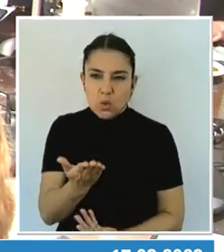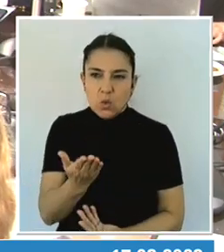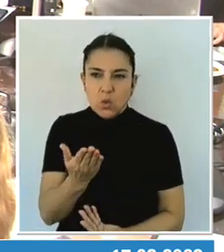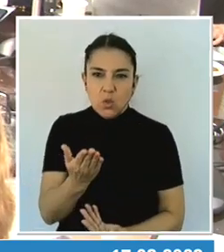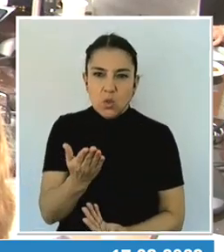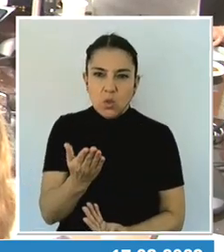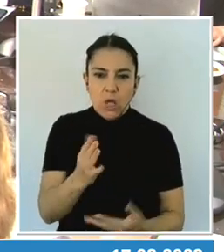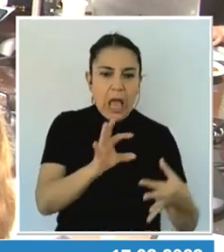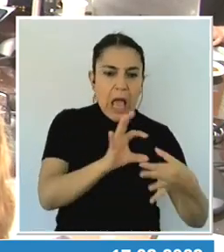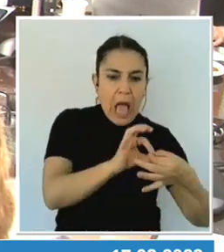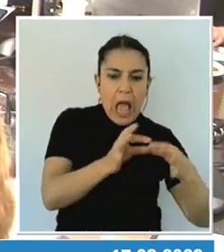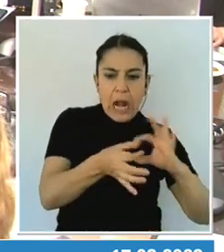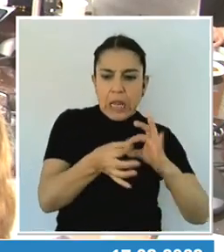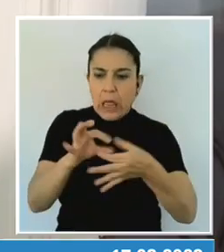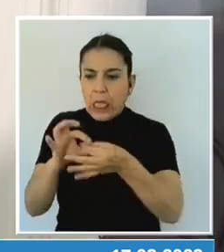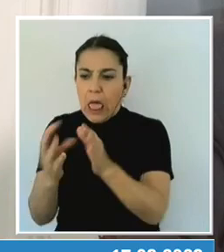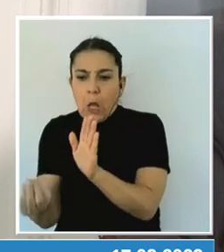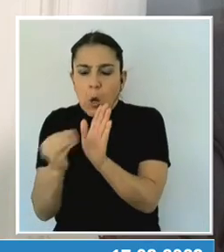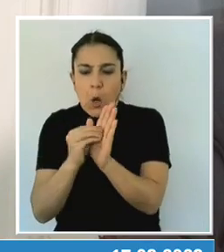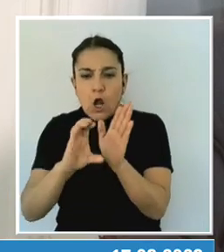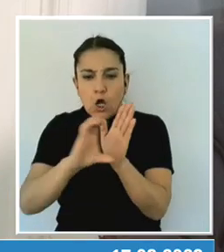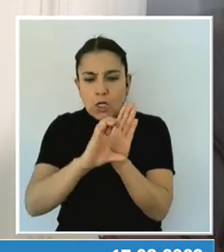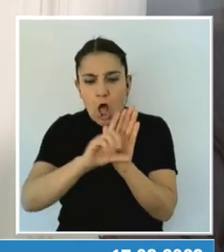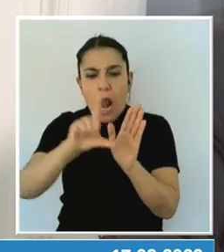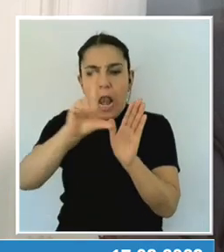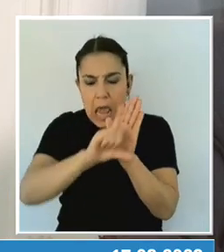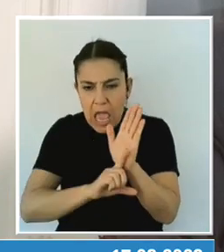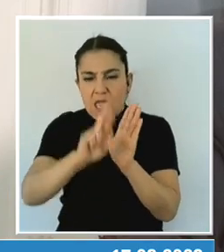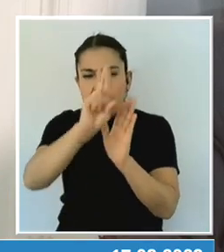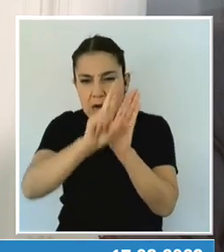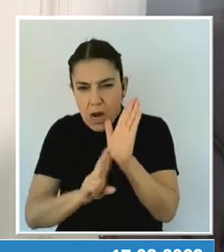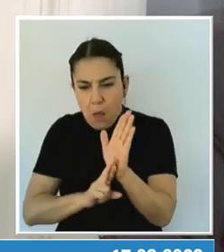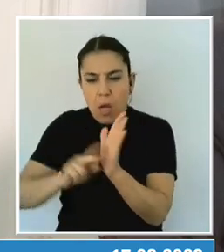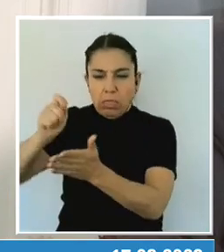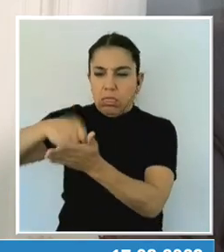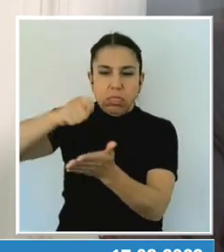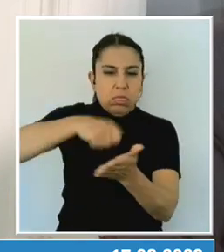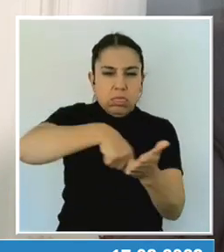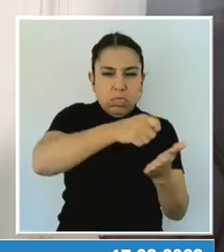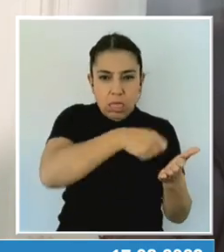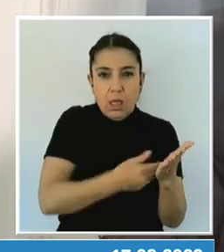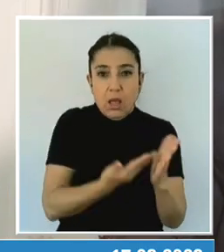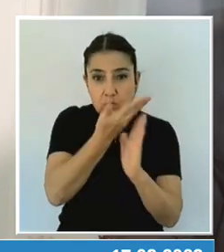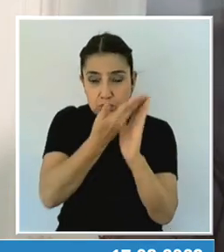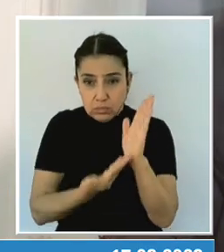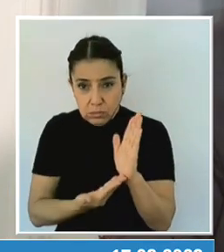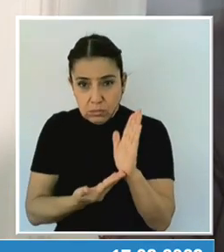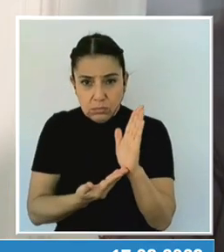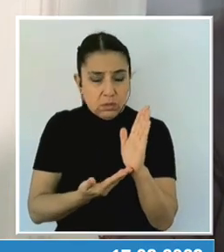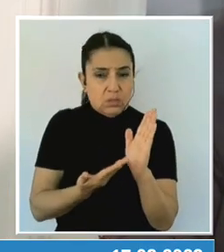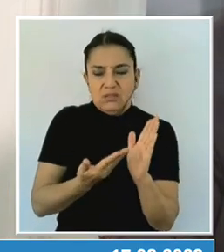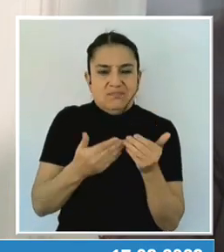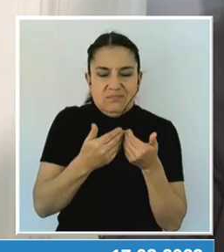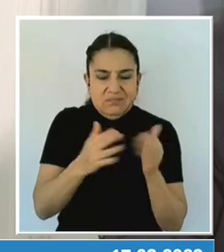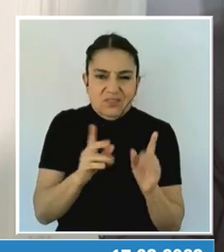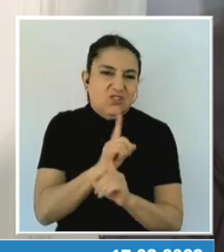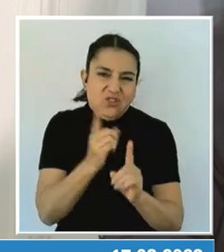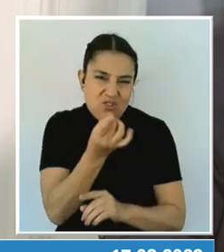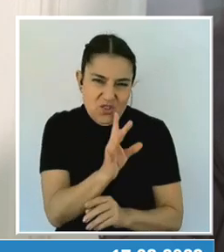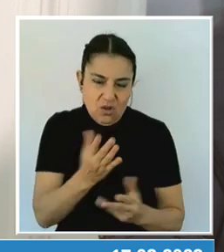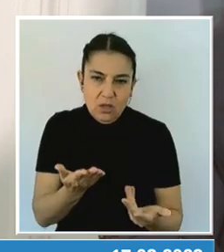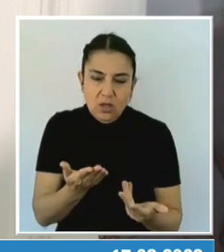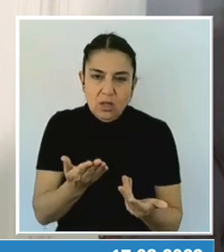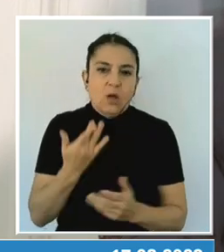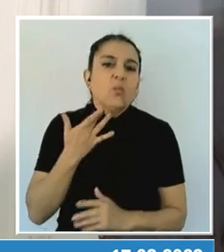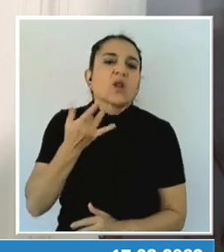en constituciones, en leyes, en reglamentos, en contratos, en dictámenes, o lo que sea. ¿Por qué digo